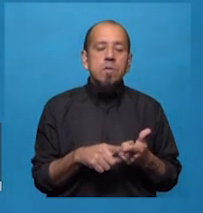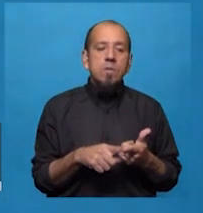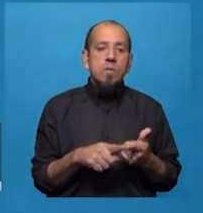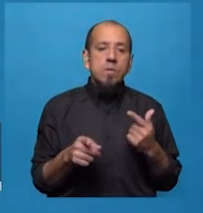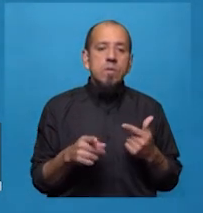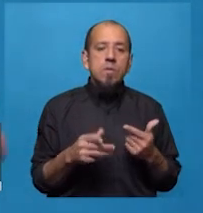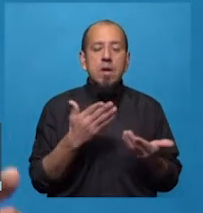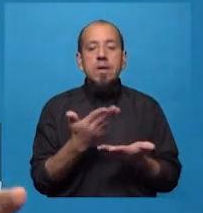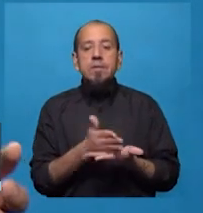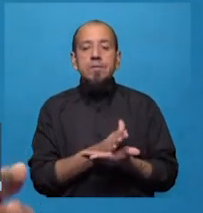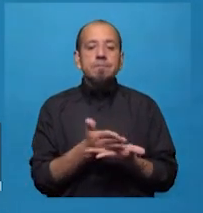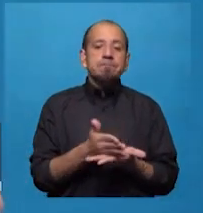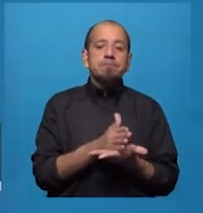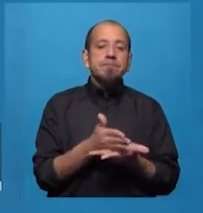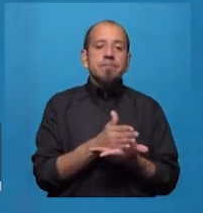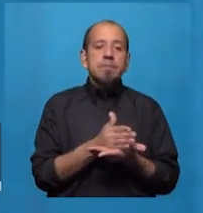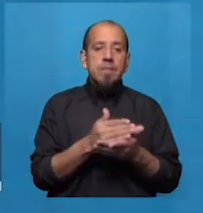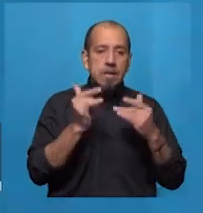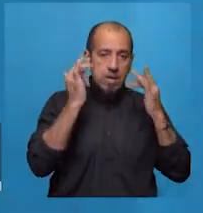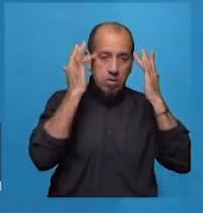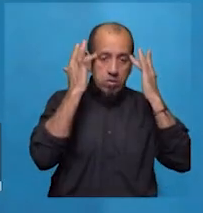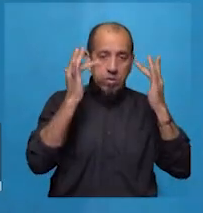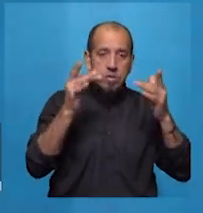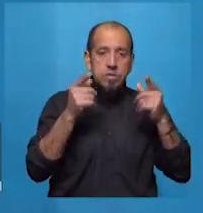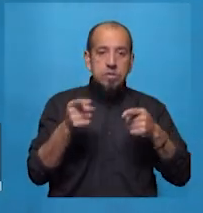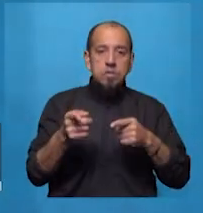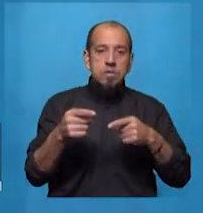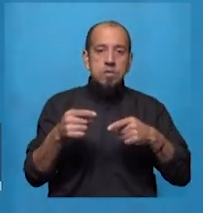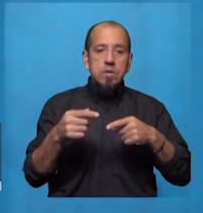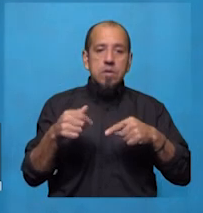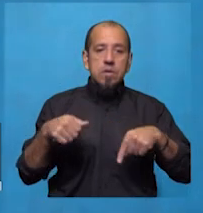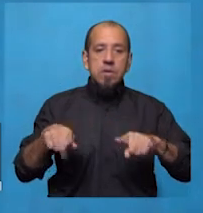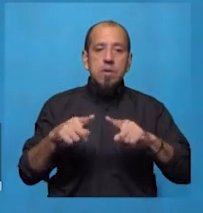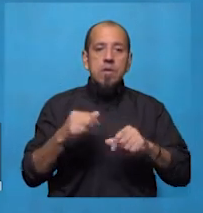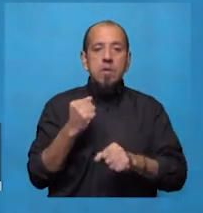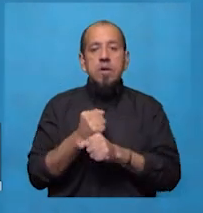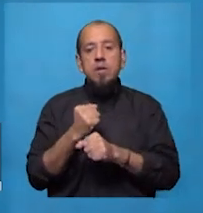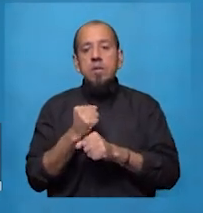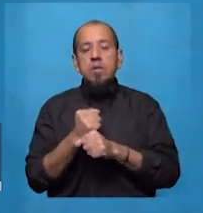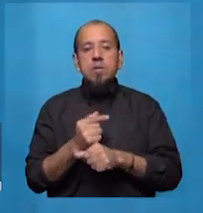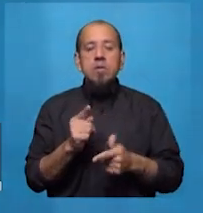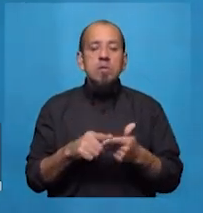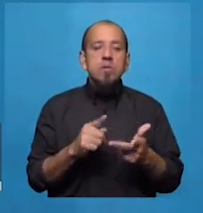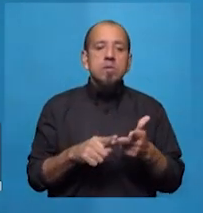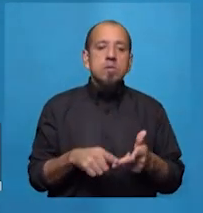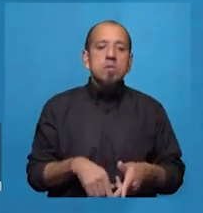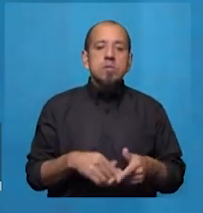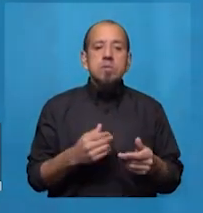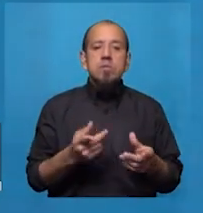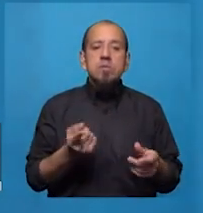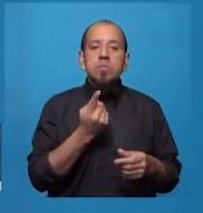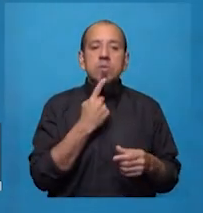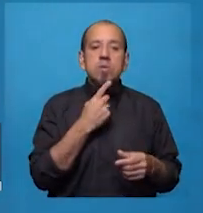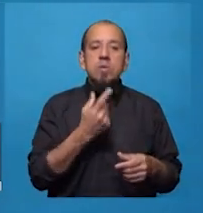articulaciones entre el mundo de la educación con el mundo laboral y se ha retirado a la política social